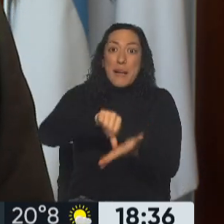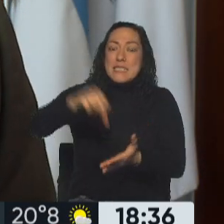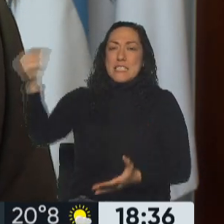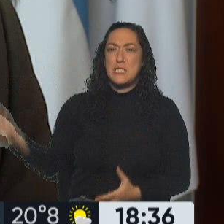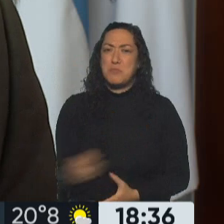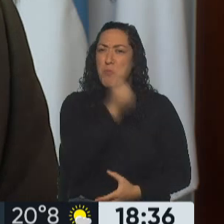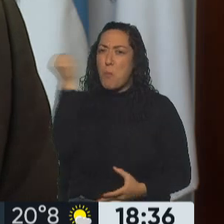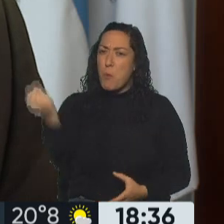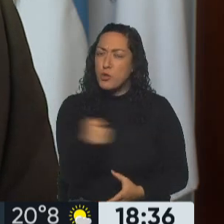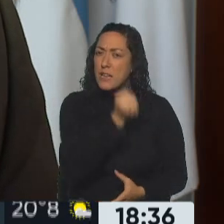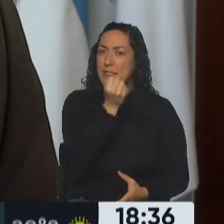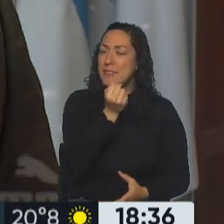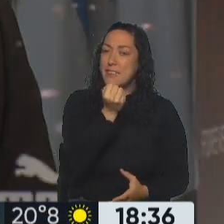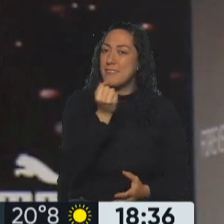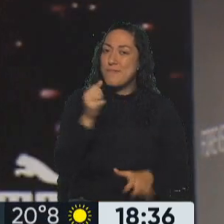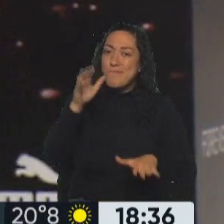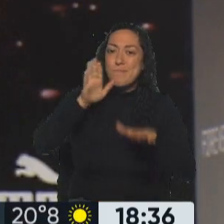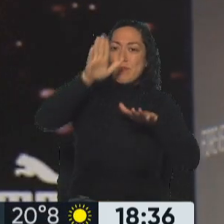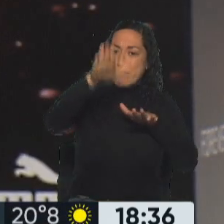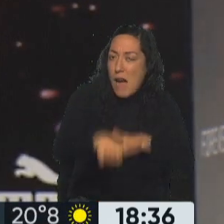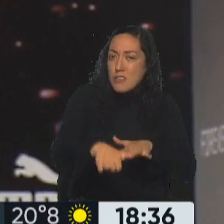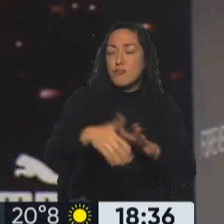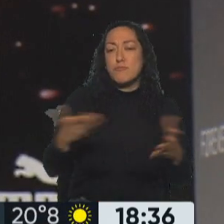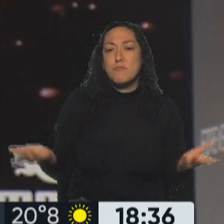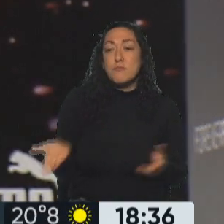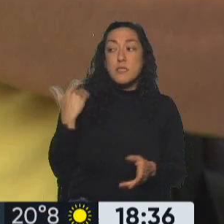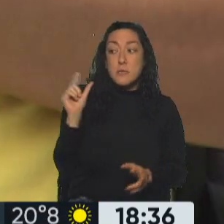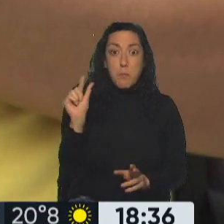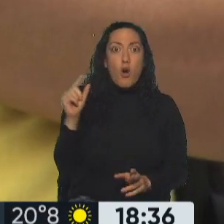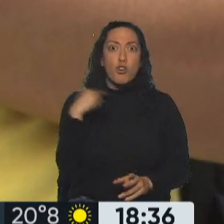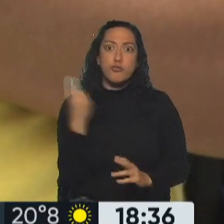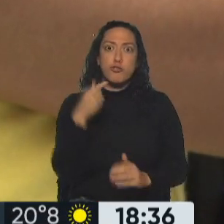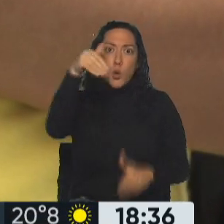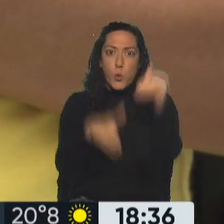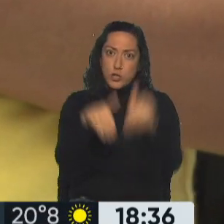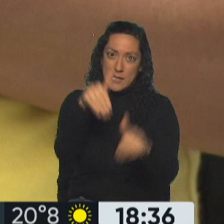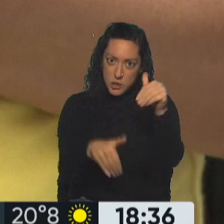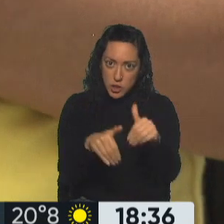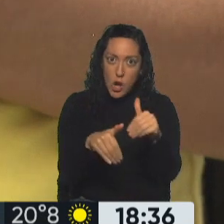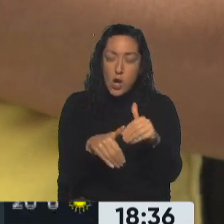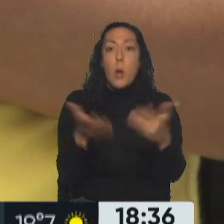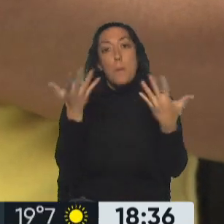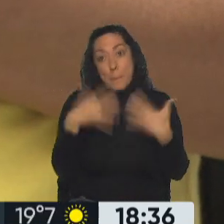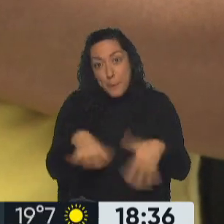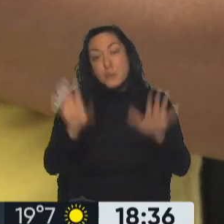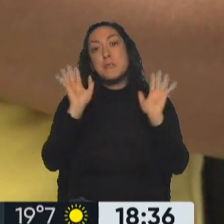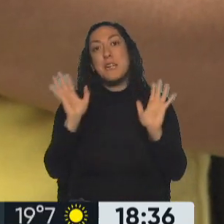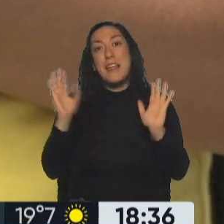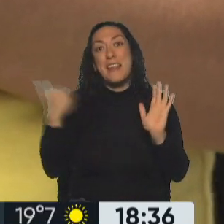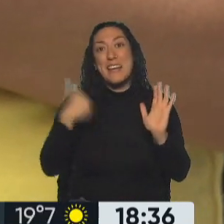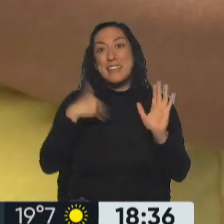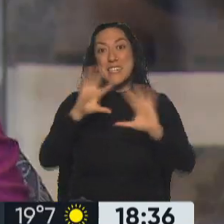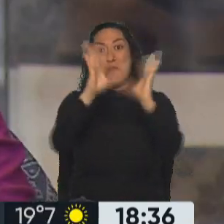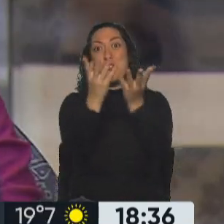importante haber dado este paso. Hoy, hace muy pocas horas, votamos la posibilidad que la Argentina entre en ese mundo, así